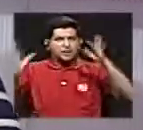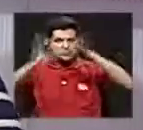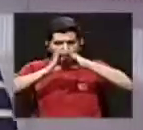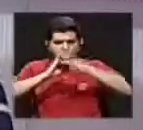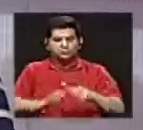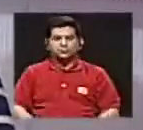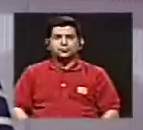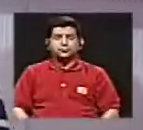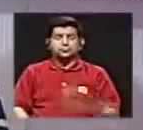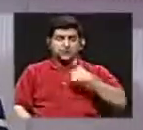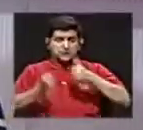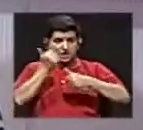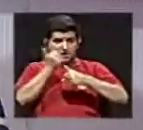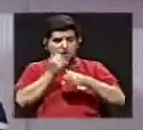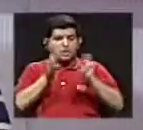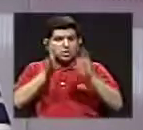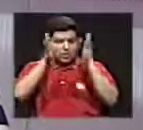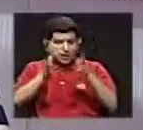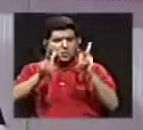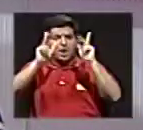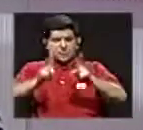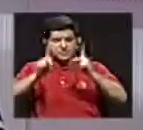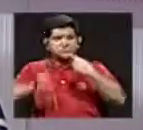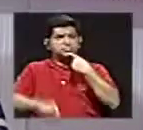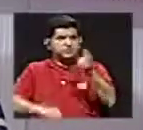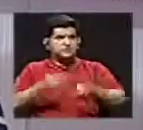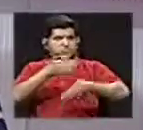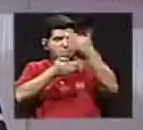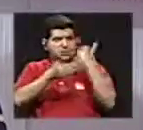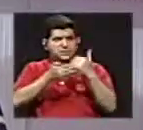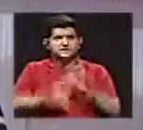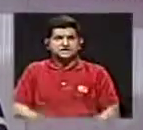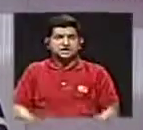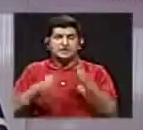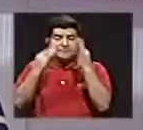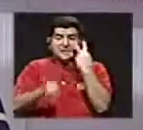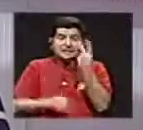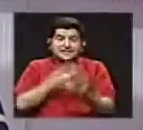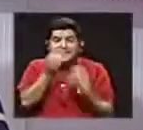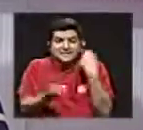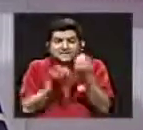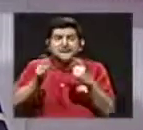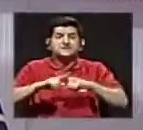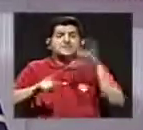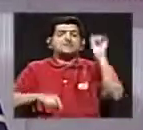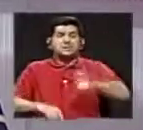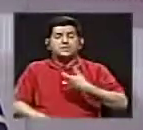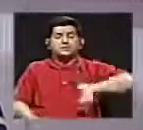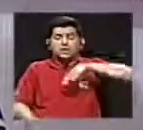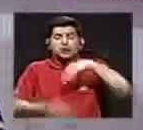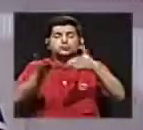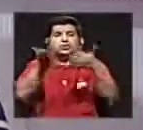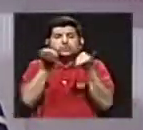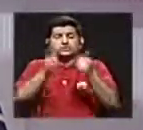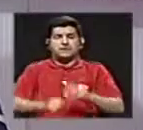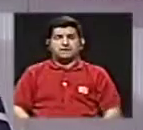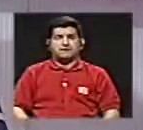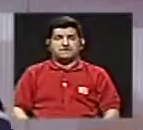estamos asesorándonos con abogados, con gentes, como dicen, para ver qué, pero sí, lo que quisiéramos es